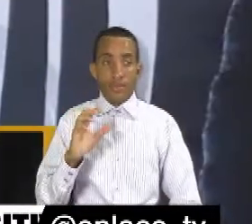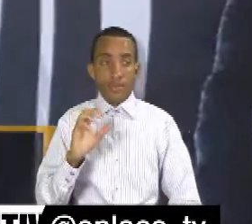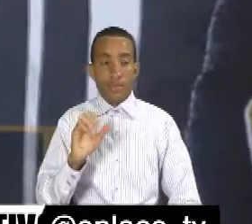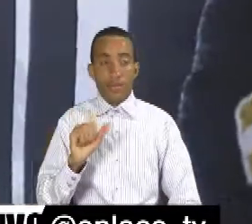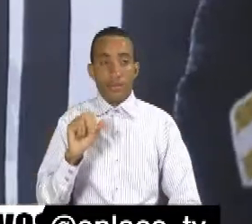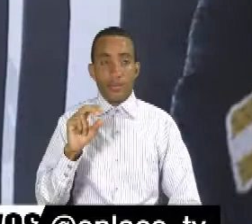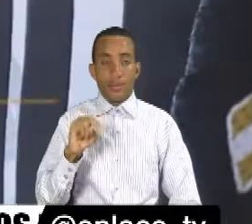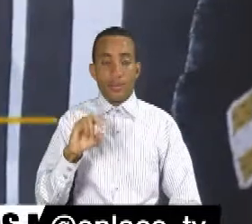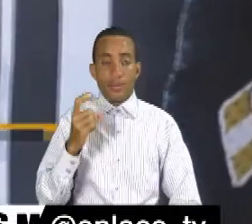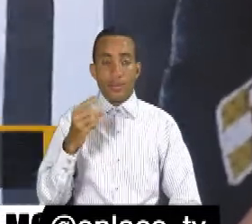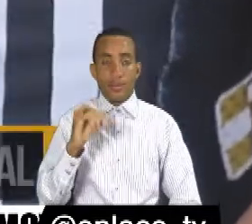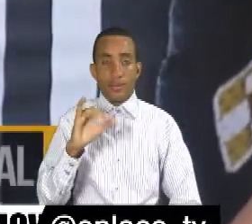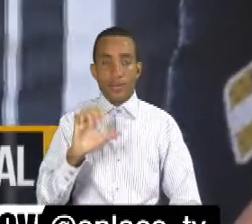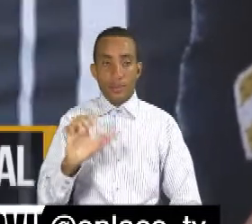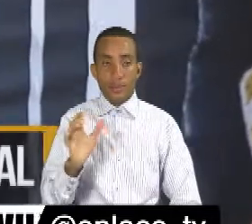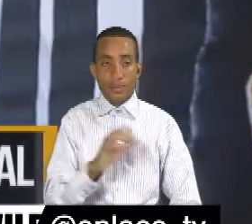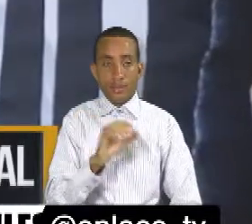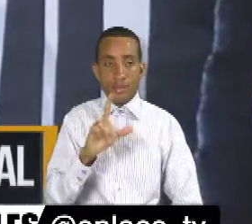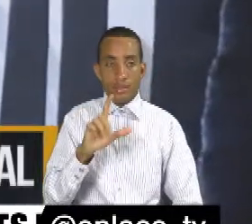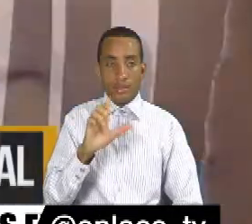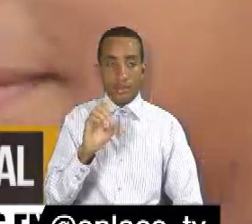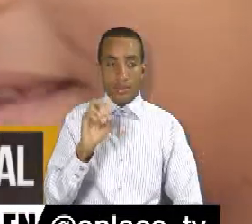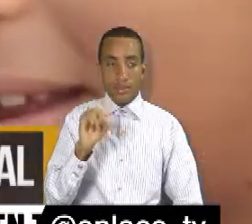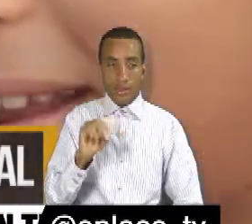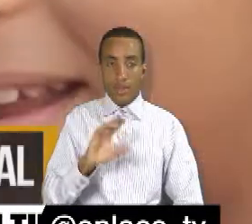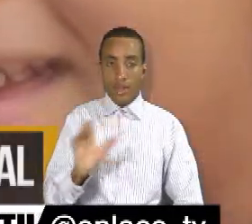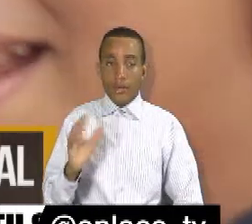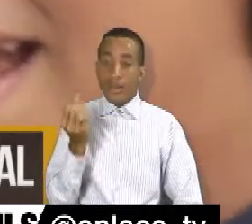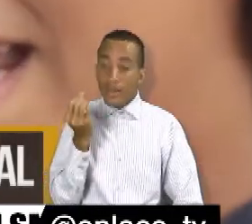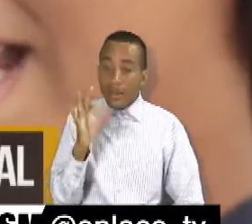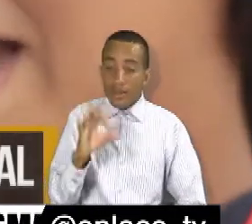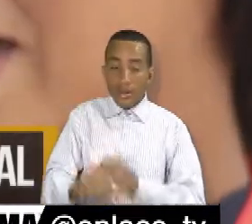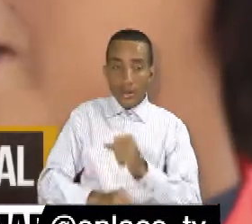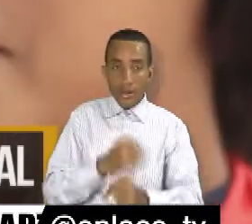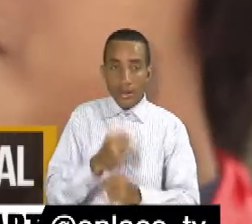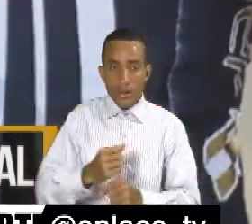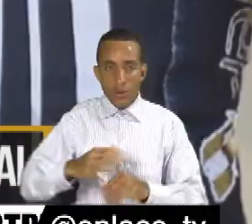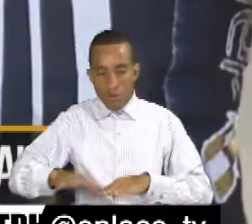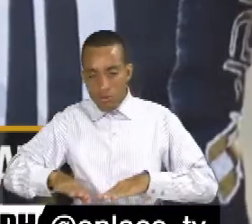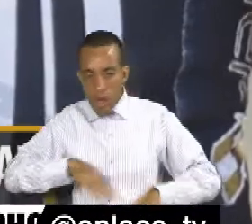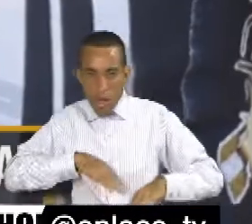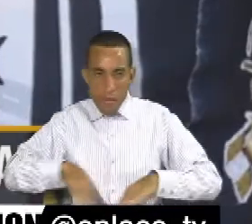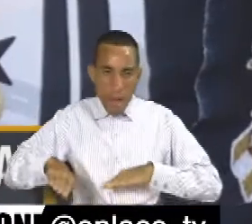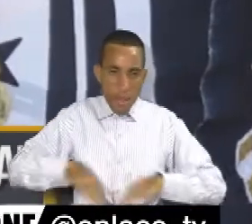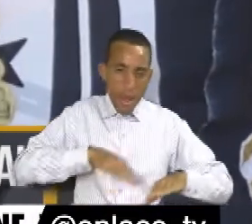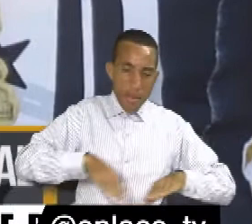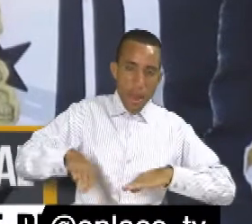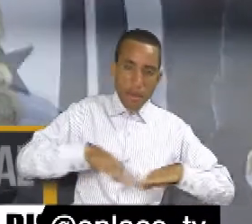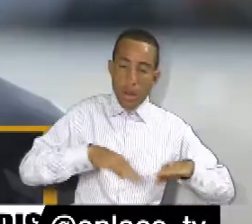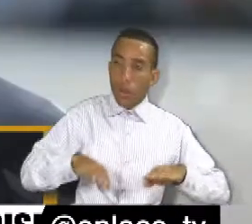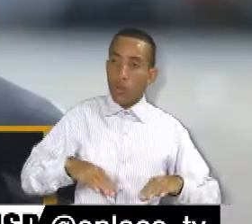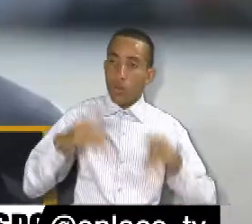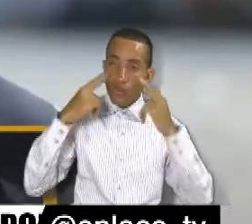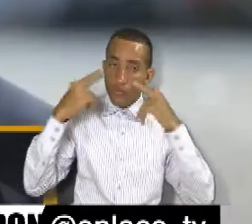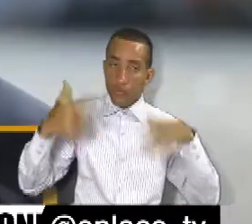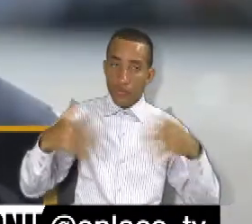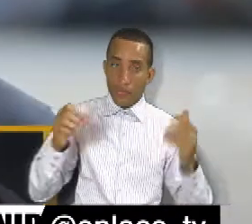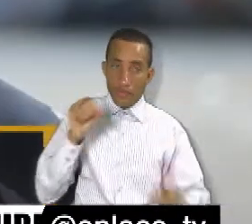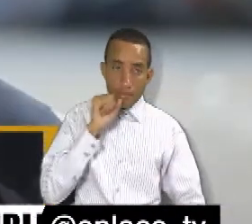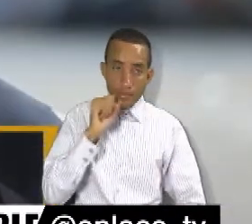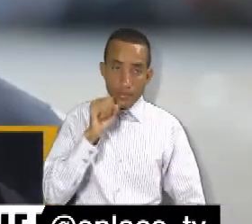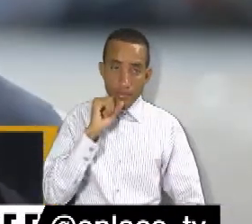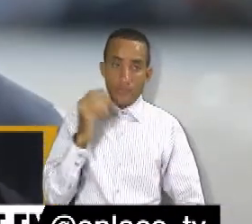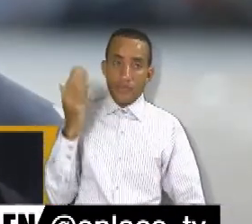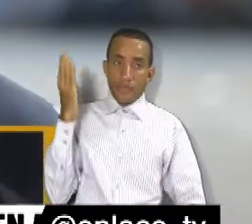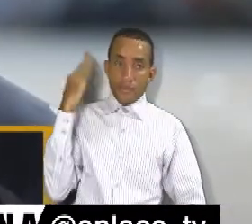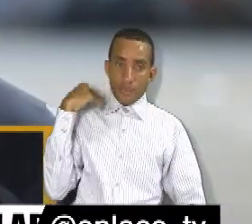que ganó en Torneo Nacional de Patinaje. Con tan solo 13 años sacó toda su casa para dejar el nombre de Barranca Bermeja en alto. La semana pasada